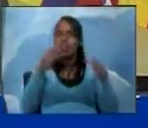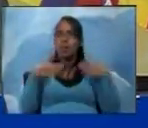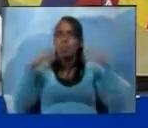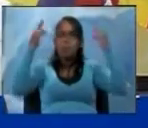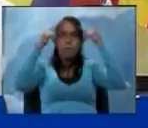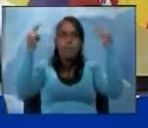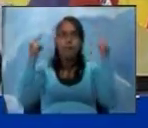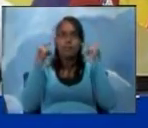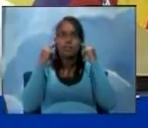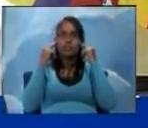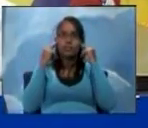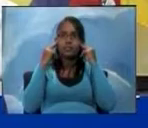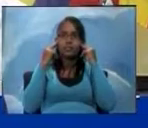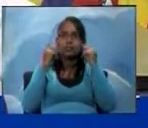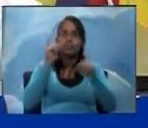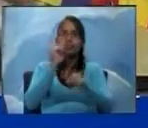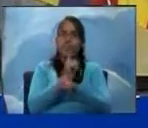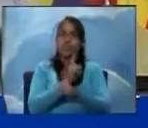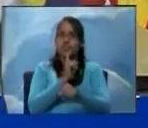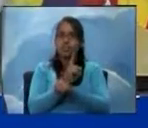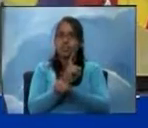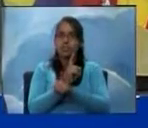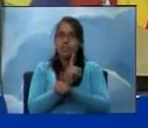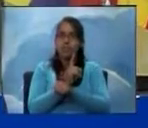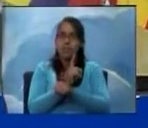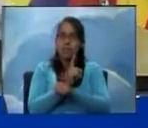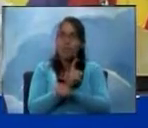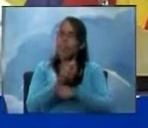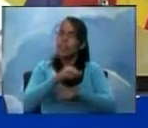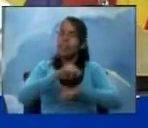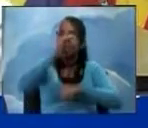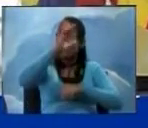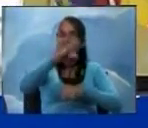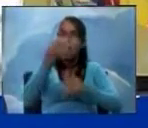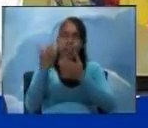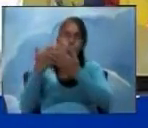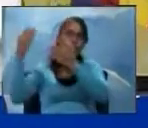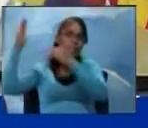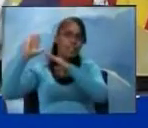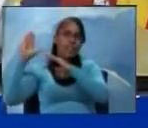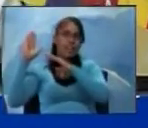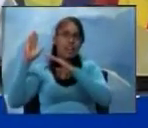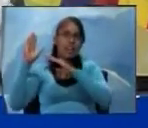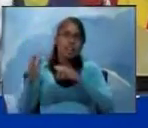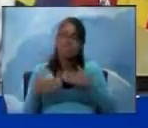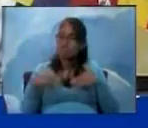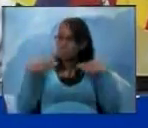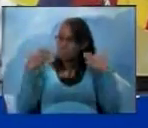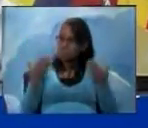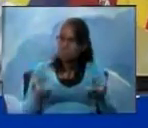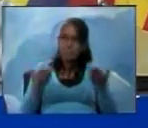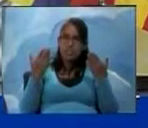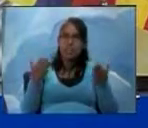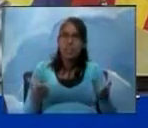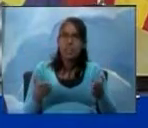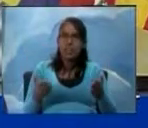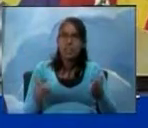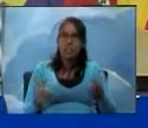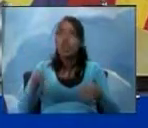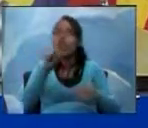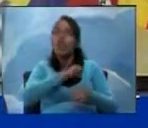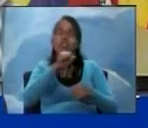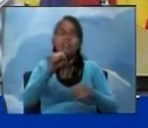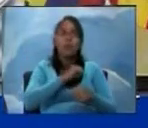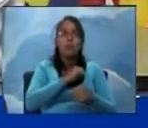mente? Sencillamente, dejando atrás el pesimismo, los